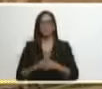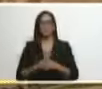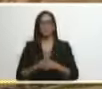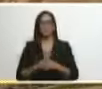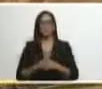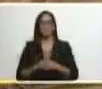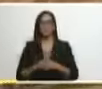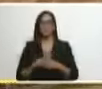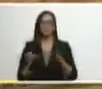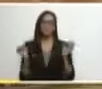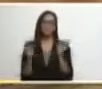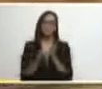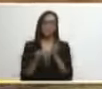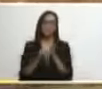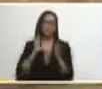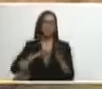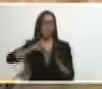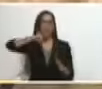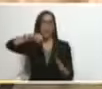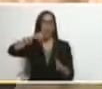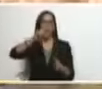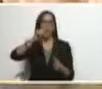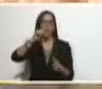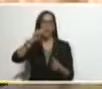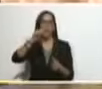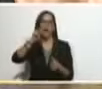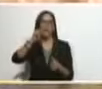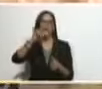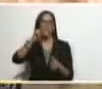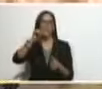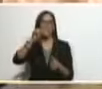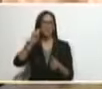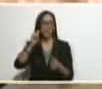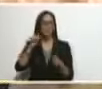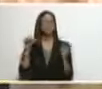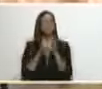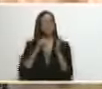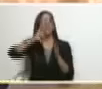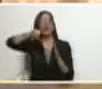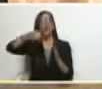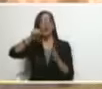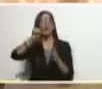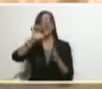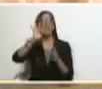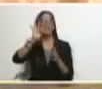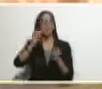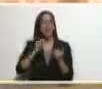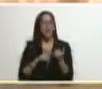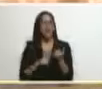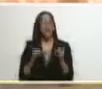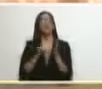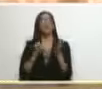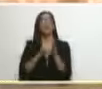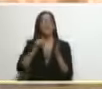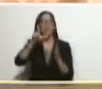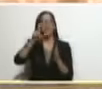¿Dónde está José Joaquina Sánchez? ¿Dónde está Josefa Camejo? ¿Dónde está Luisa Cáceres